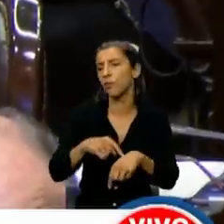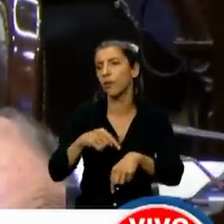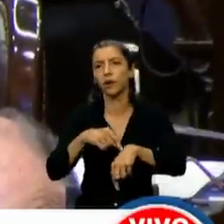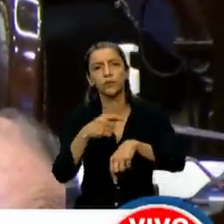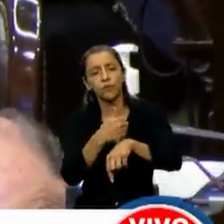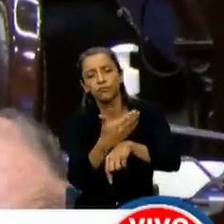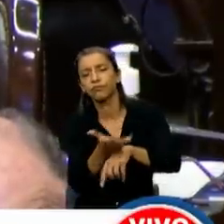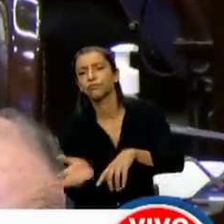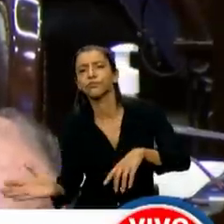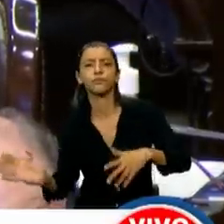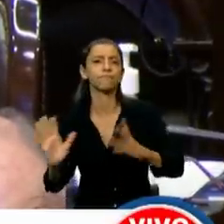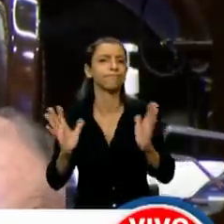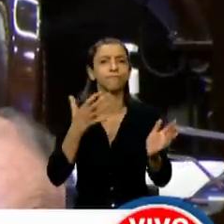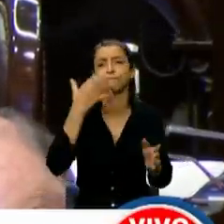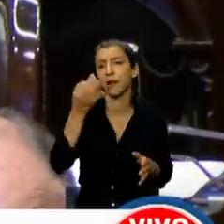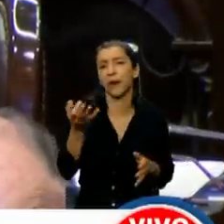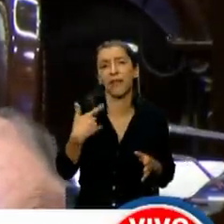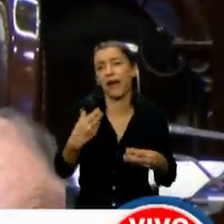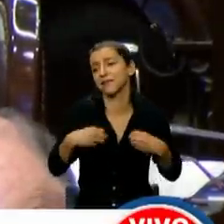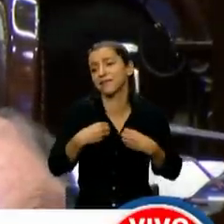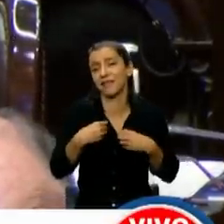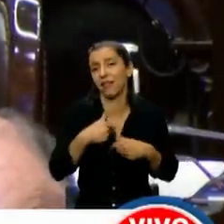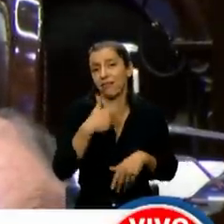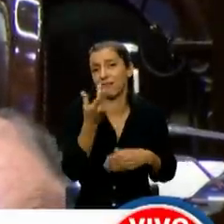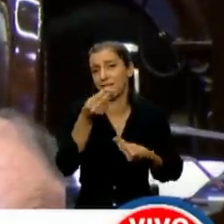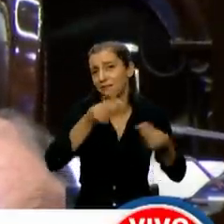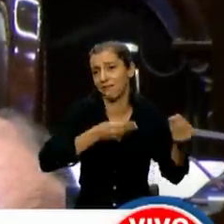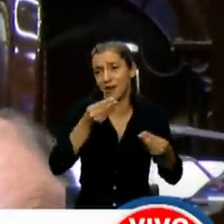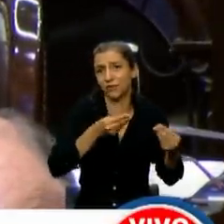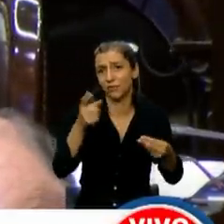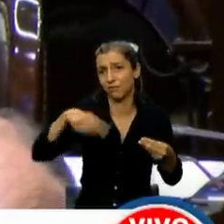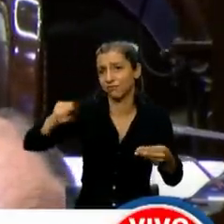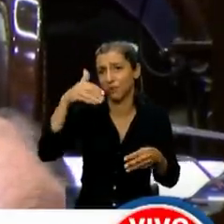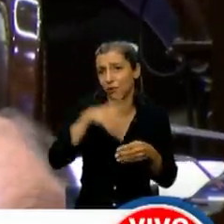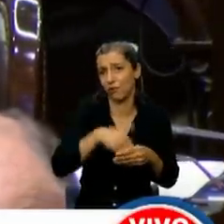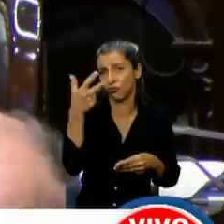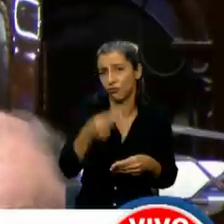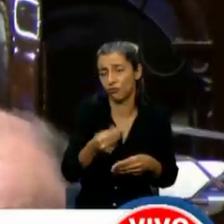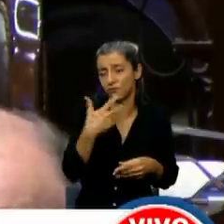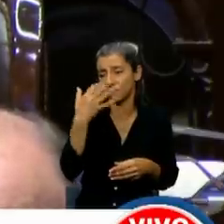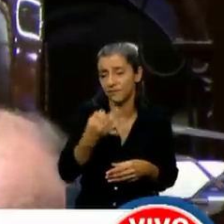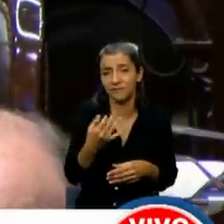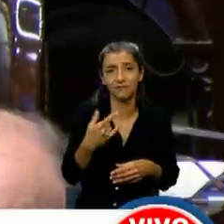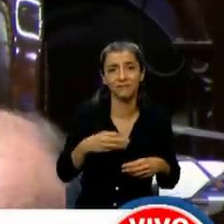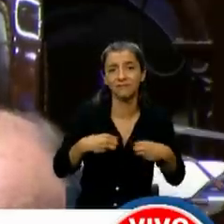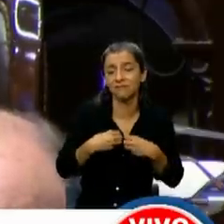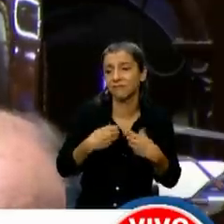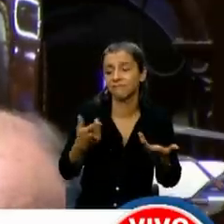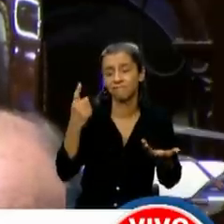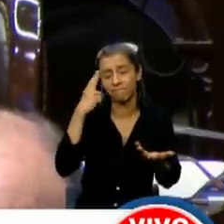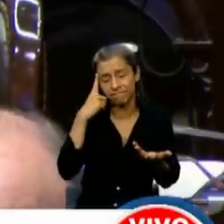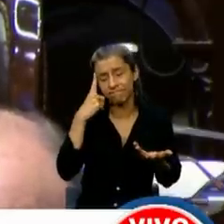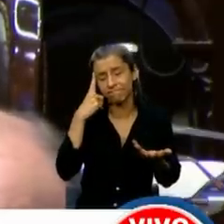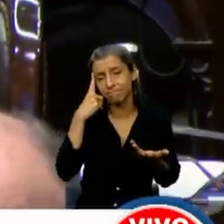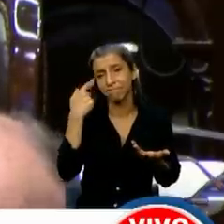presentir que no van a votar este presupuesto me hace replantear me todo lo que se ha dicho durante esta noche